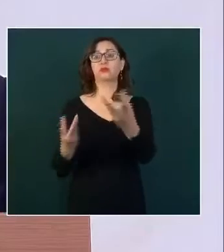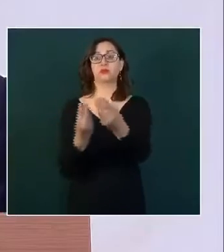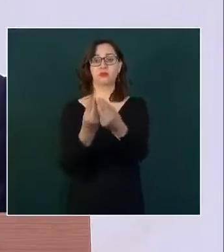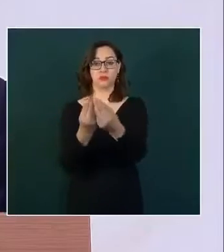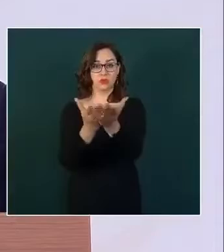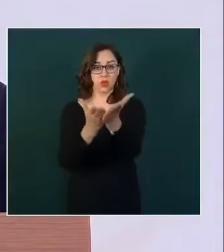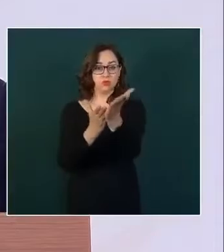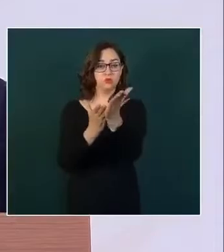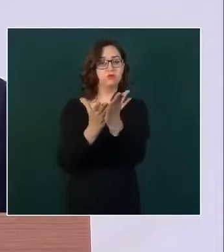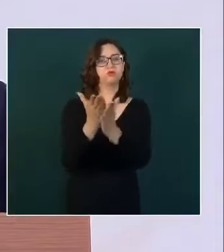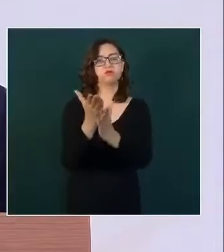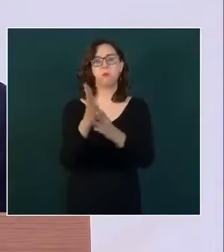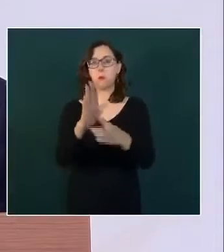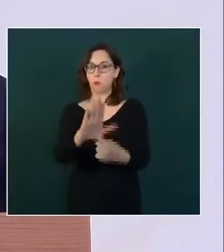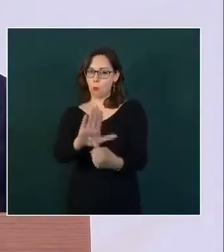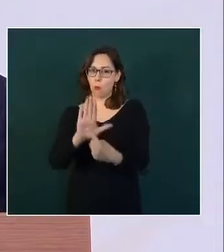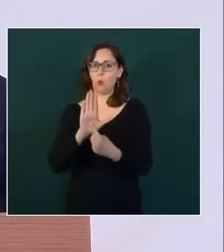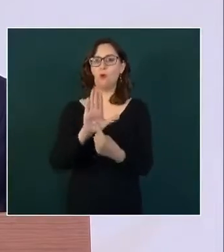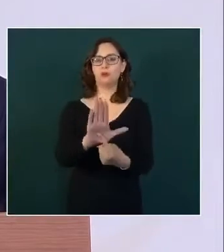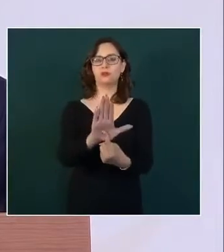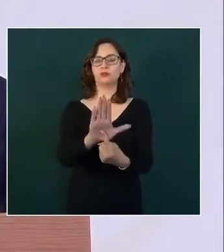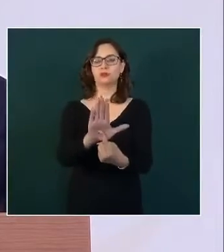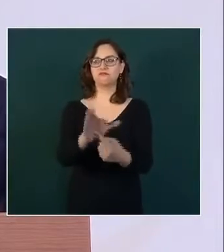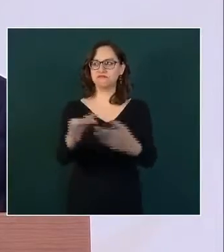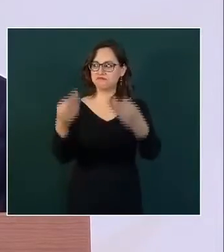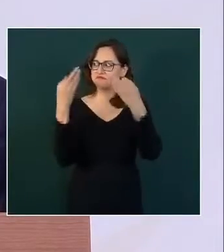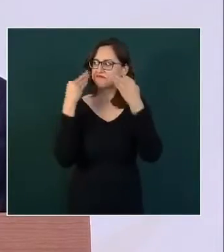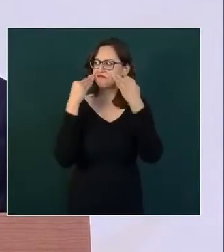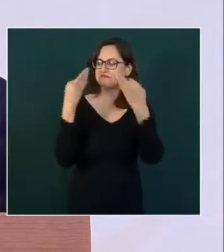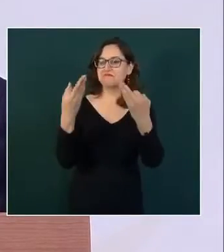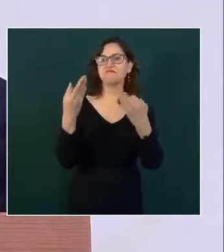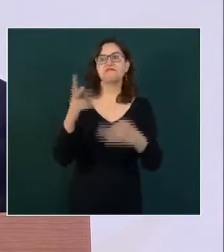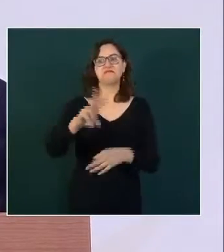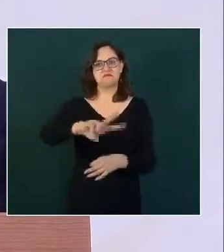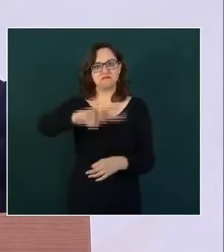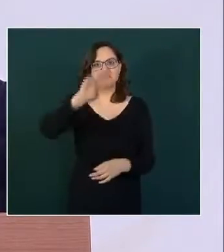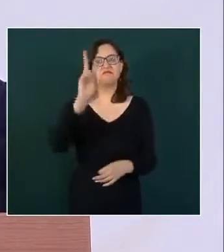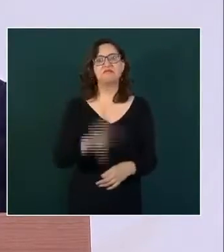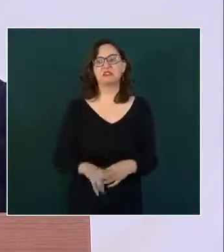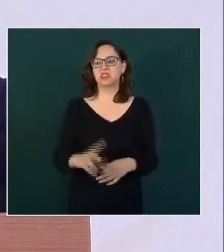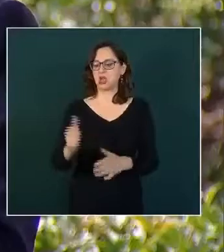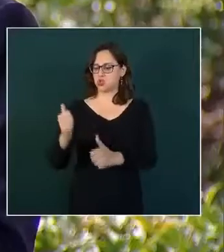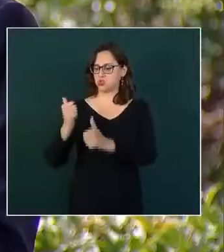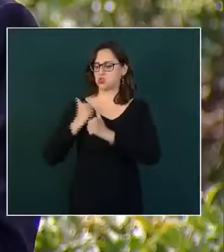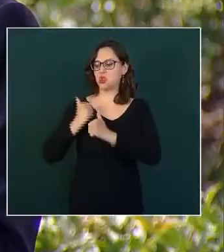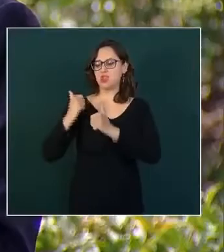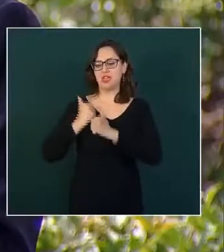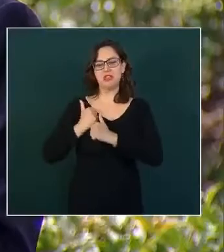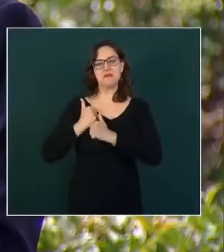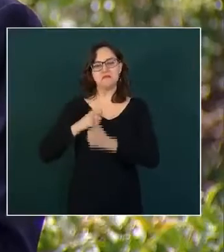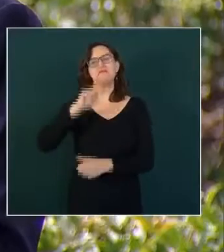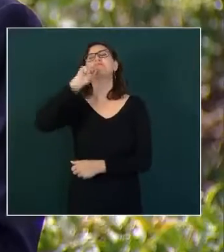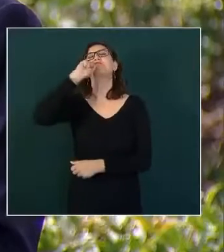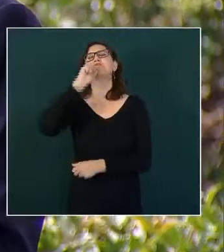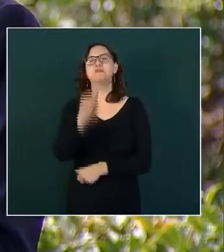es demostrar en los hechos que el soldado es pueblo